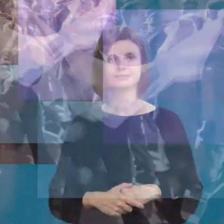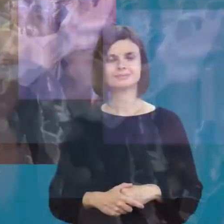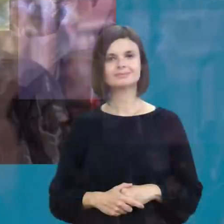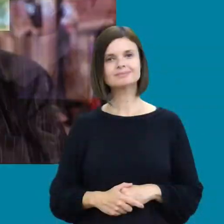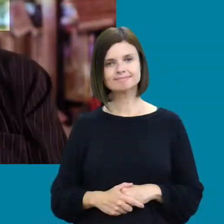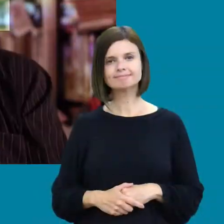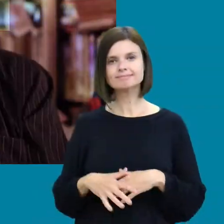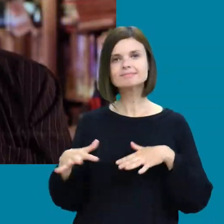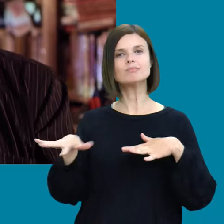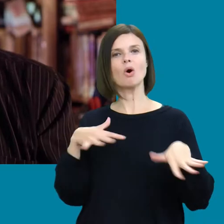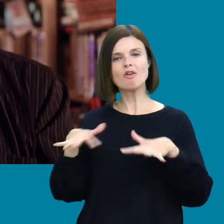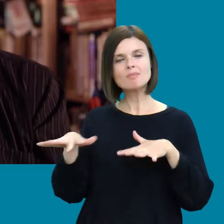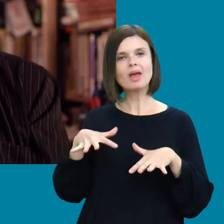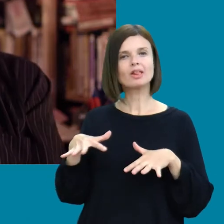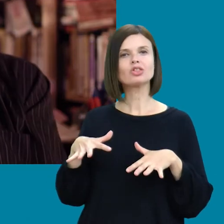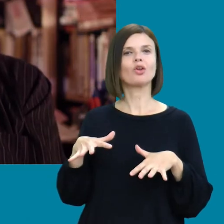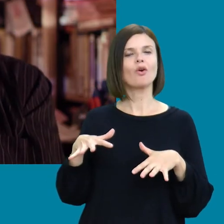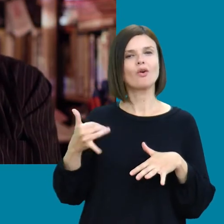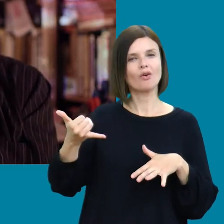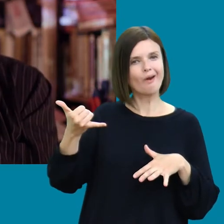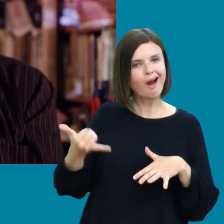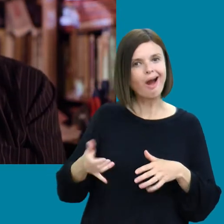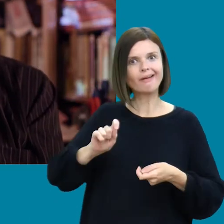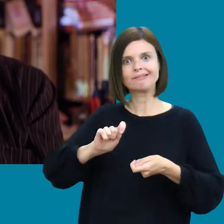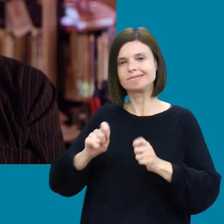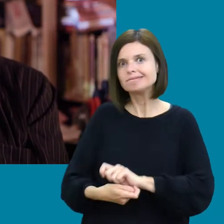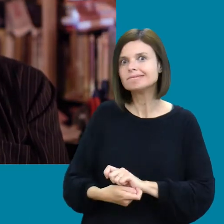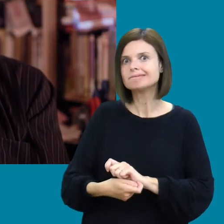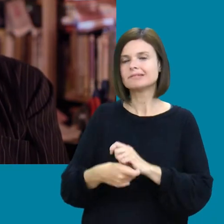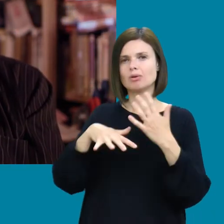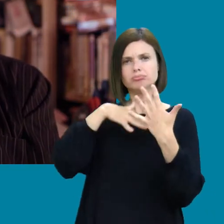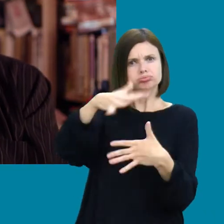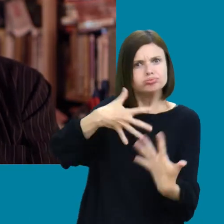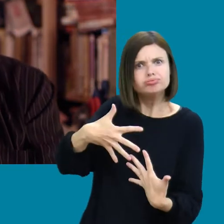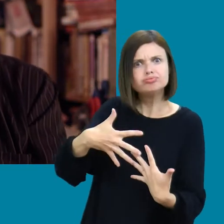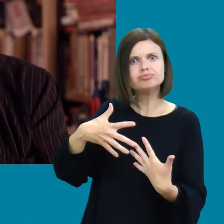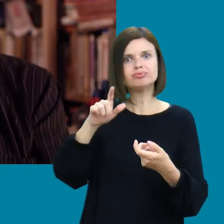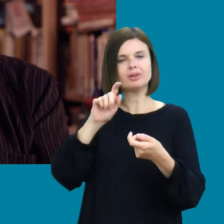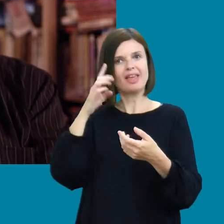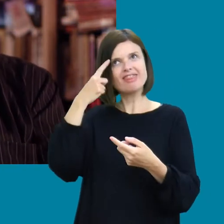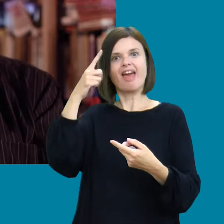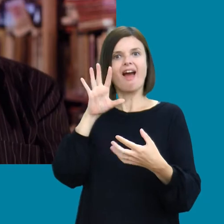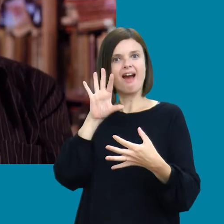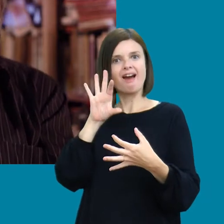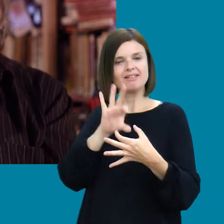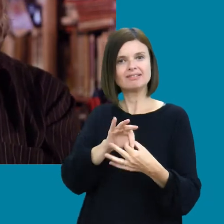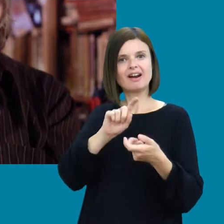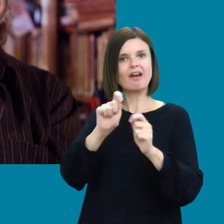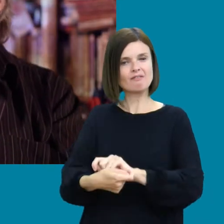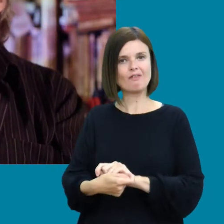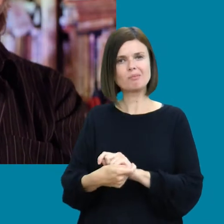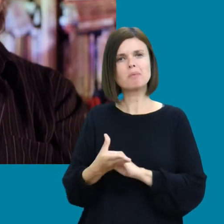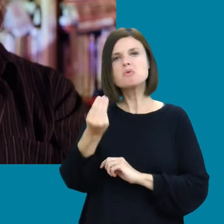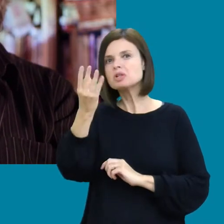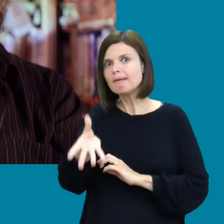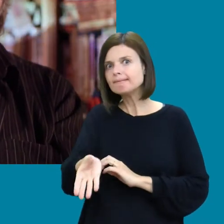Hay un movimiento radical, revolucionario, de la reforma que muchas veces no